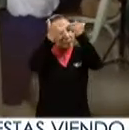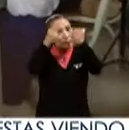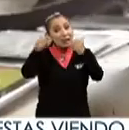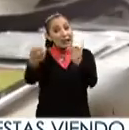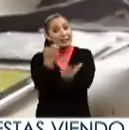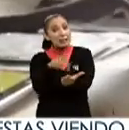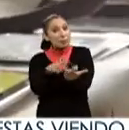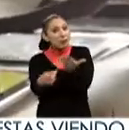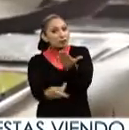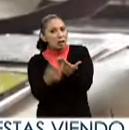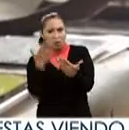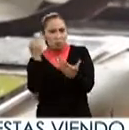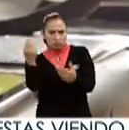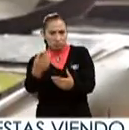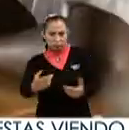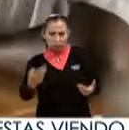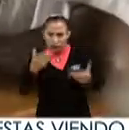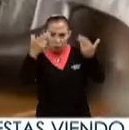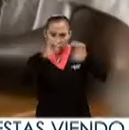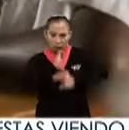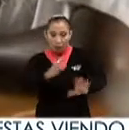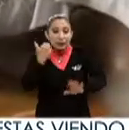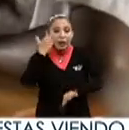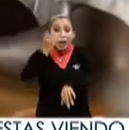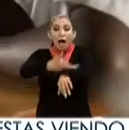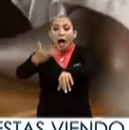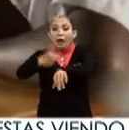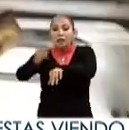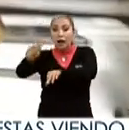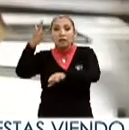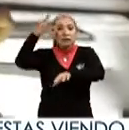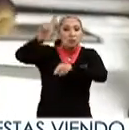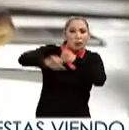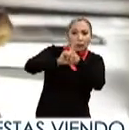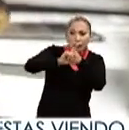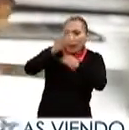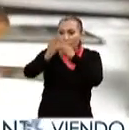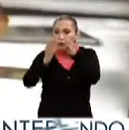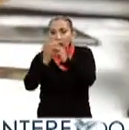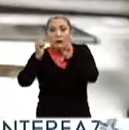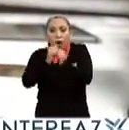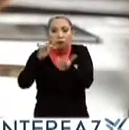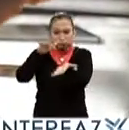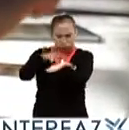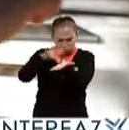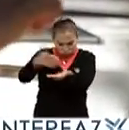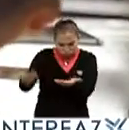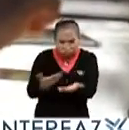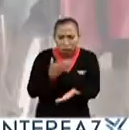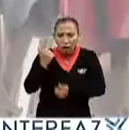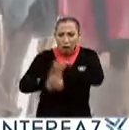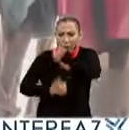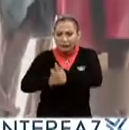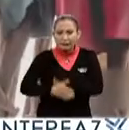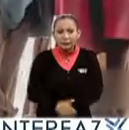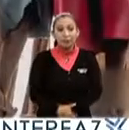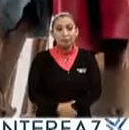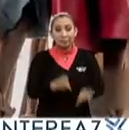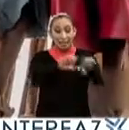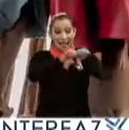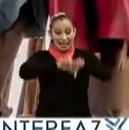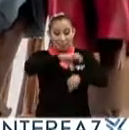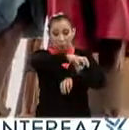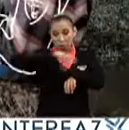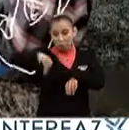Un proyecto sin fines de lucro que busca resolver desafíos mundiales a través de incentivar la competencia. Equipos